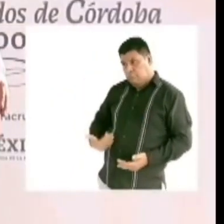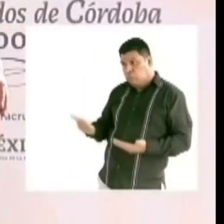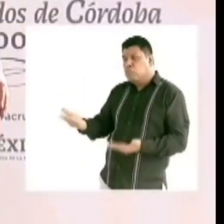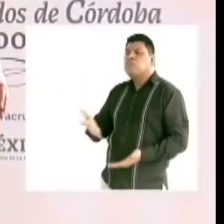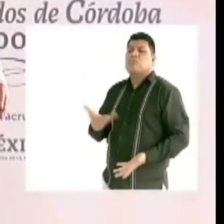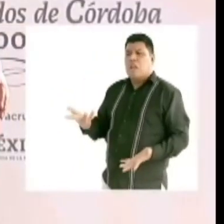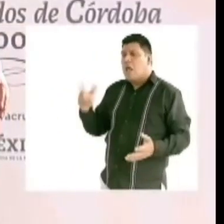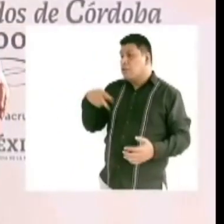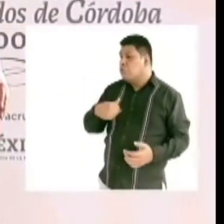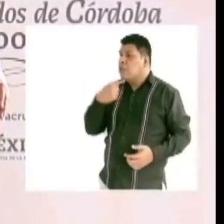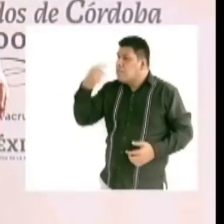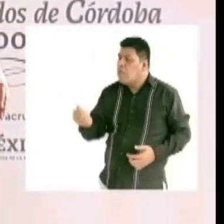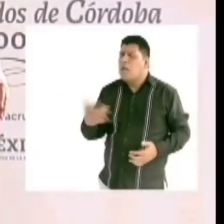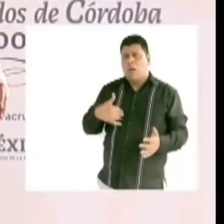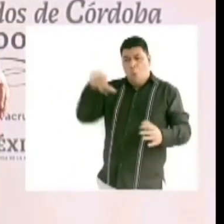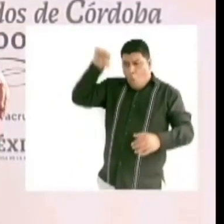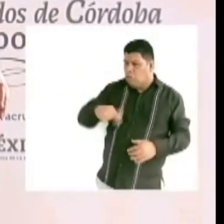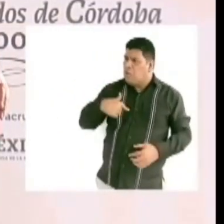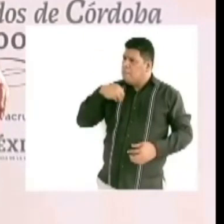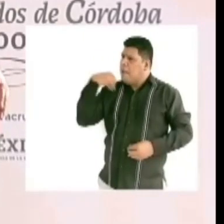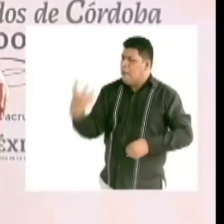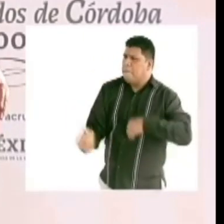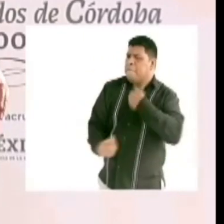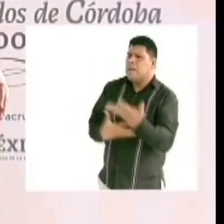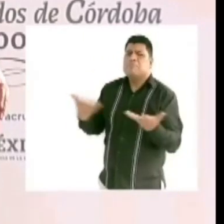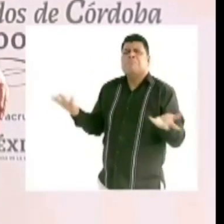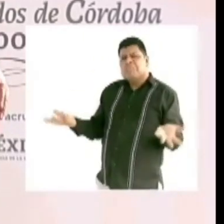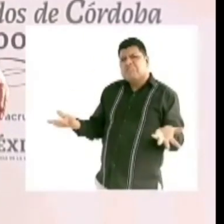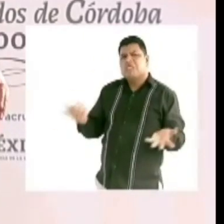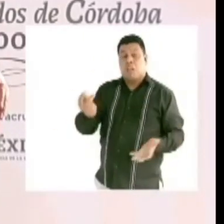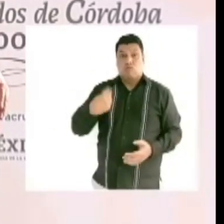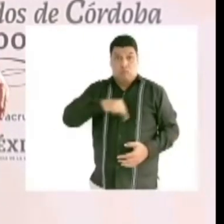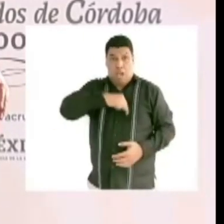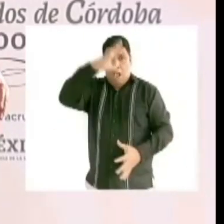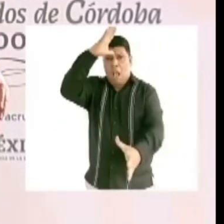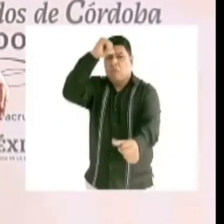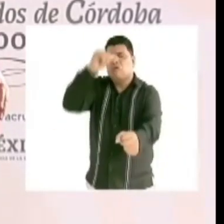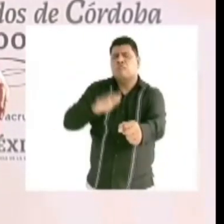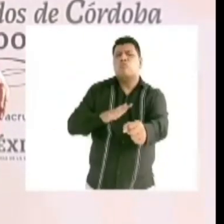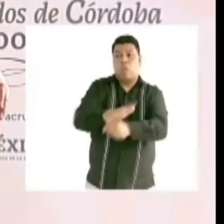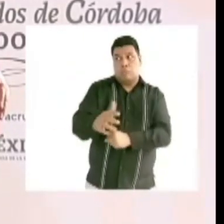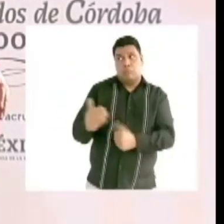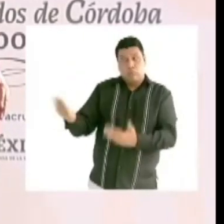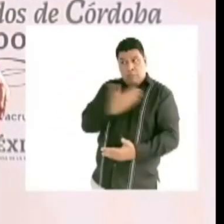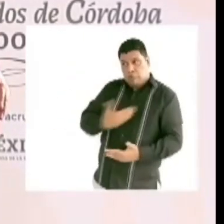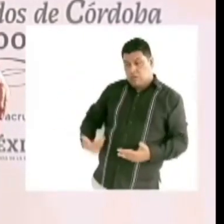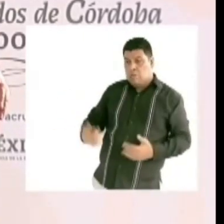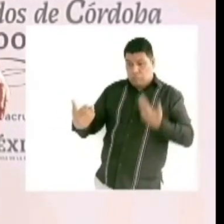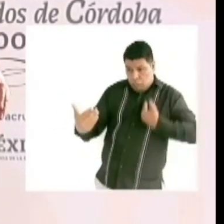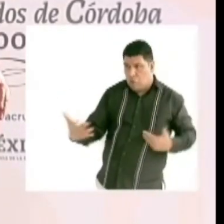quiero hacer propicia esta oportunidad para que acordemos, señor